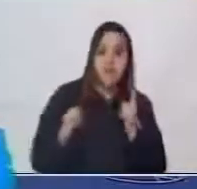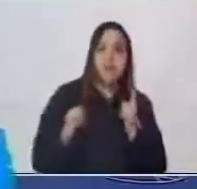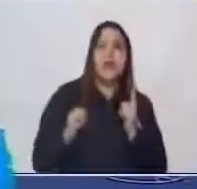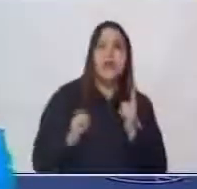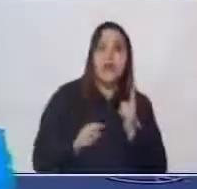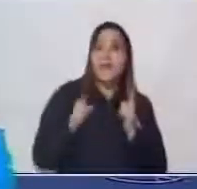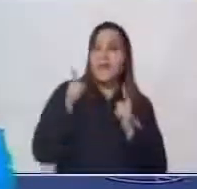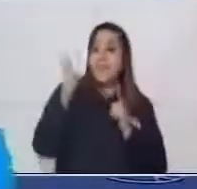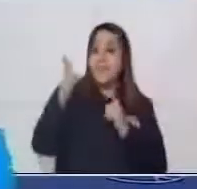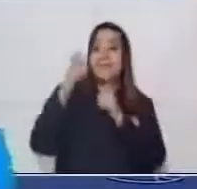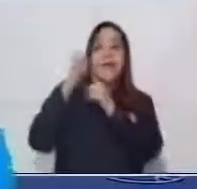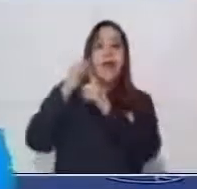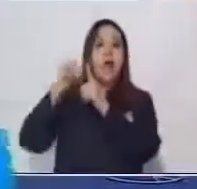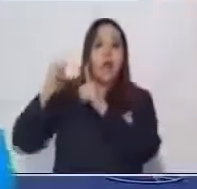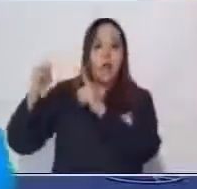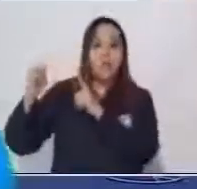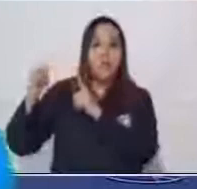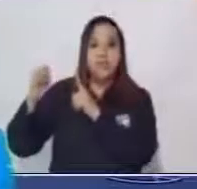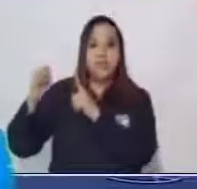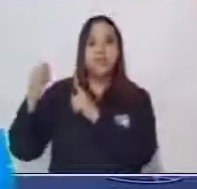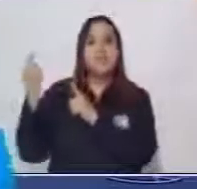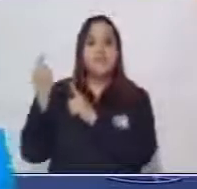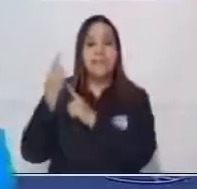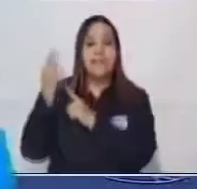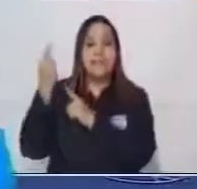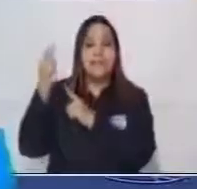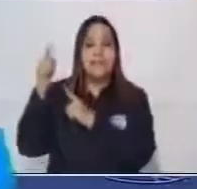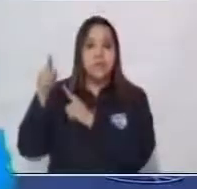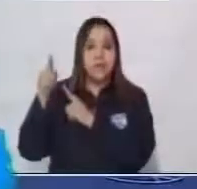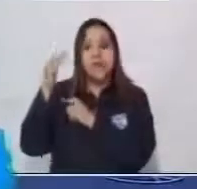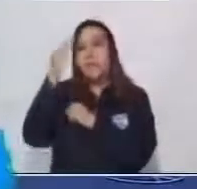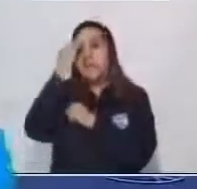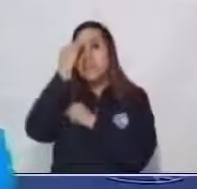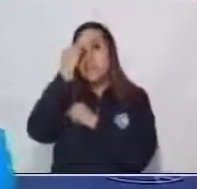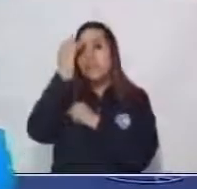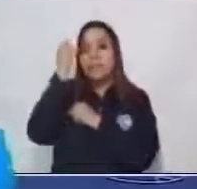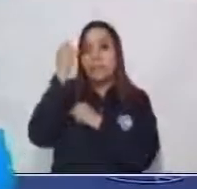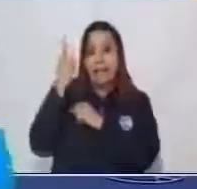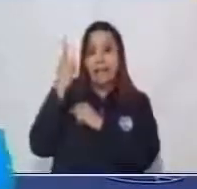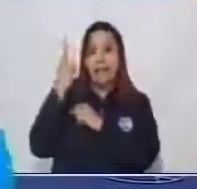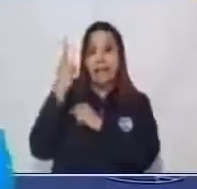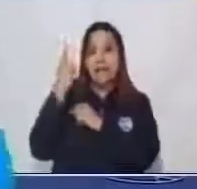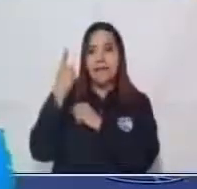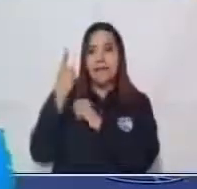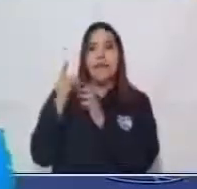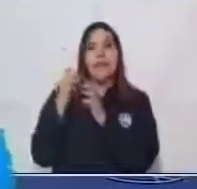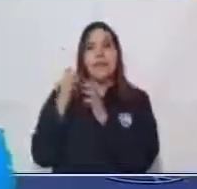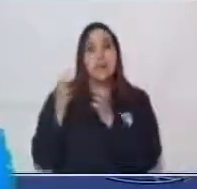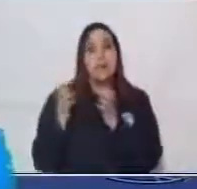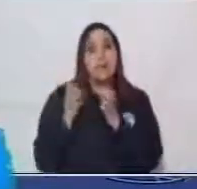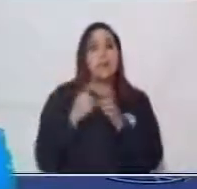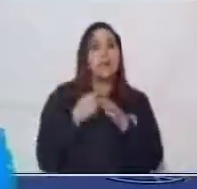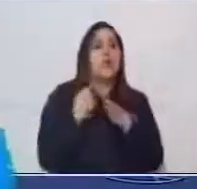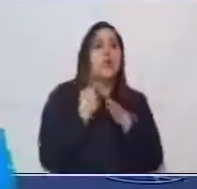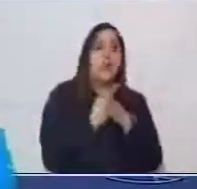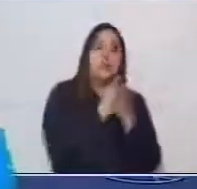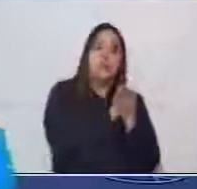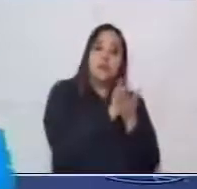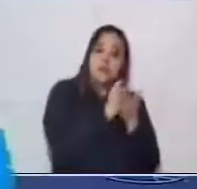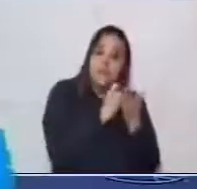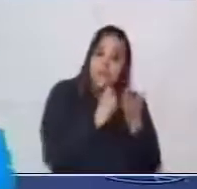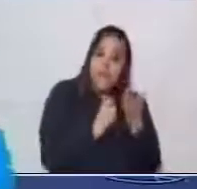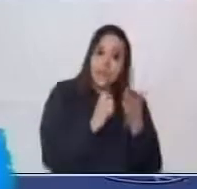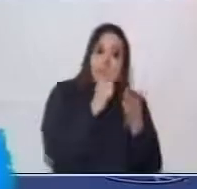principal tiene sentido por sí misma. Entonces, cuando estamos desarrollando eso en nuestro texto, la